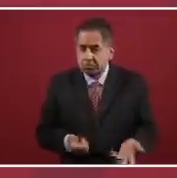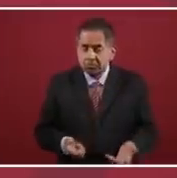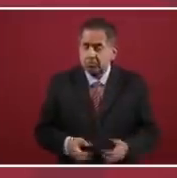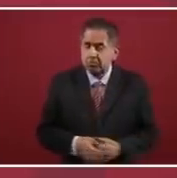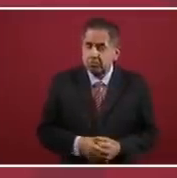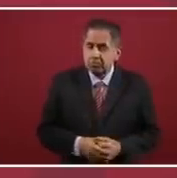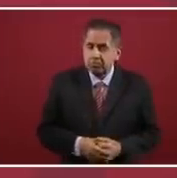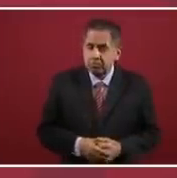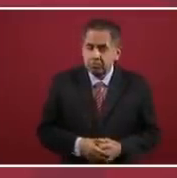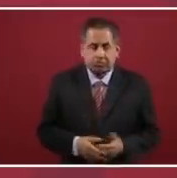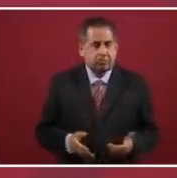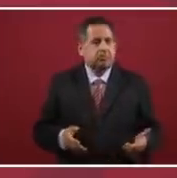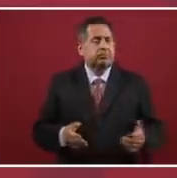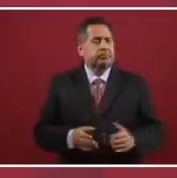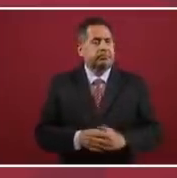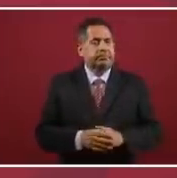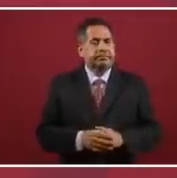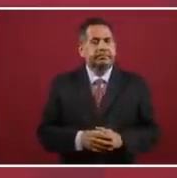Con